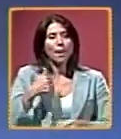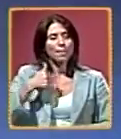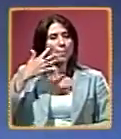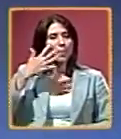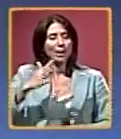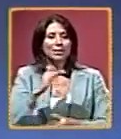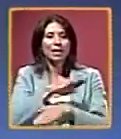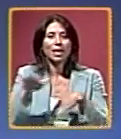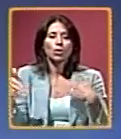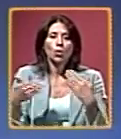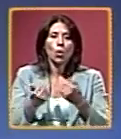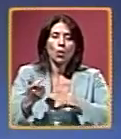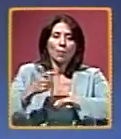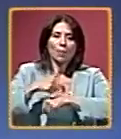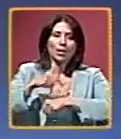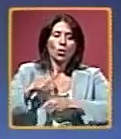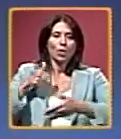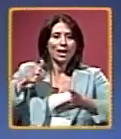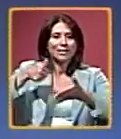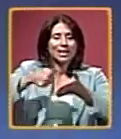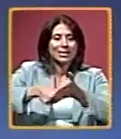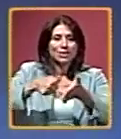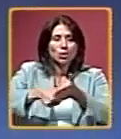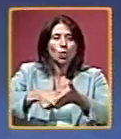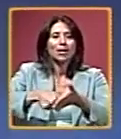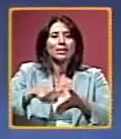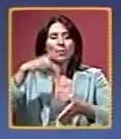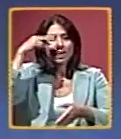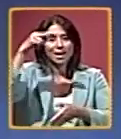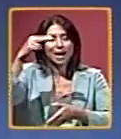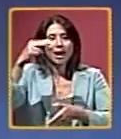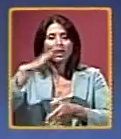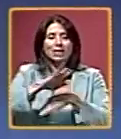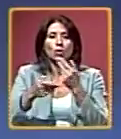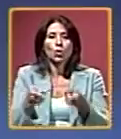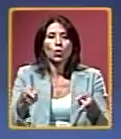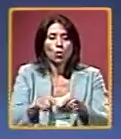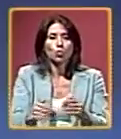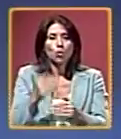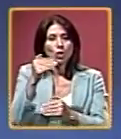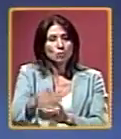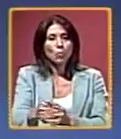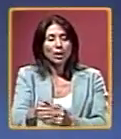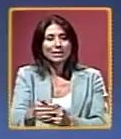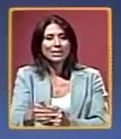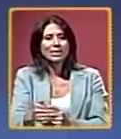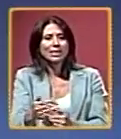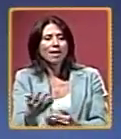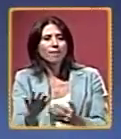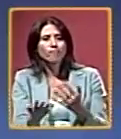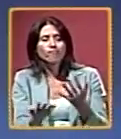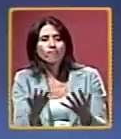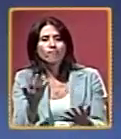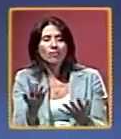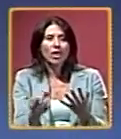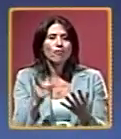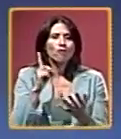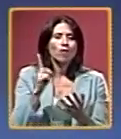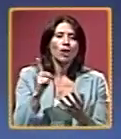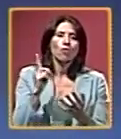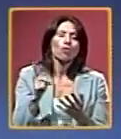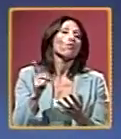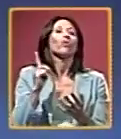el periodo de las elecciones mexicanas y todo el periodo de lo que ha ocurrido después debe haber sido una